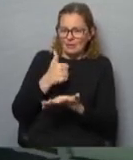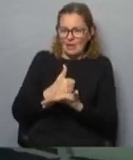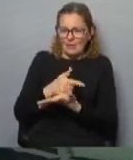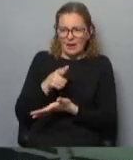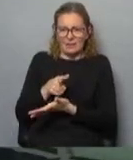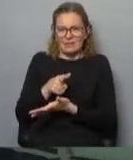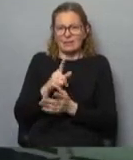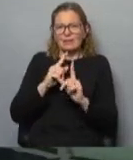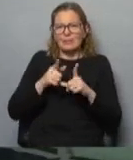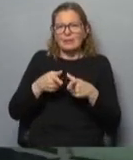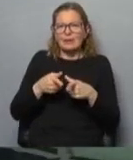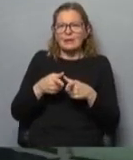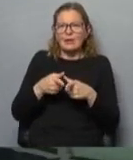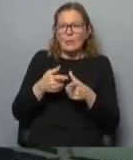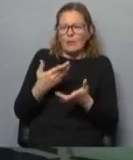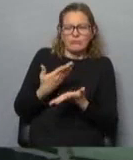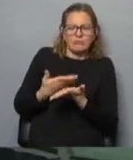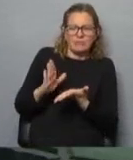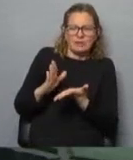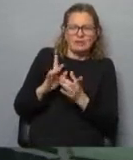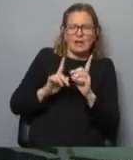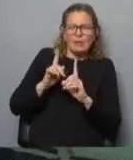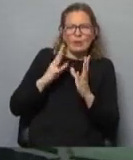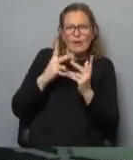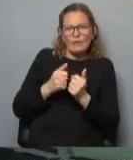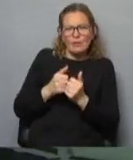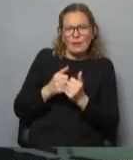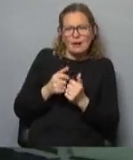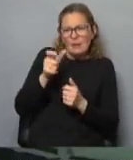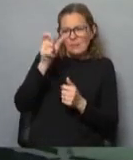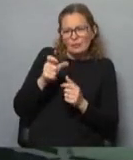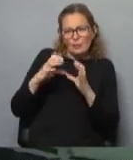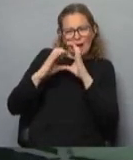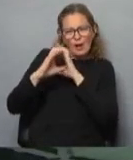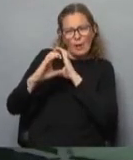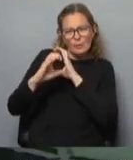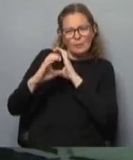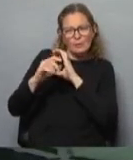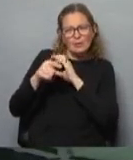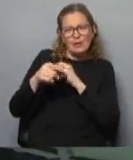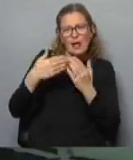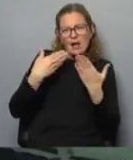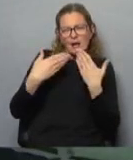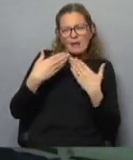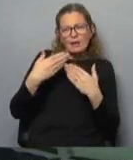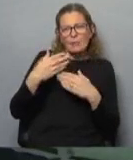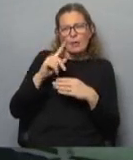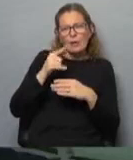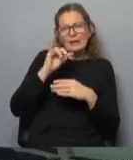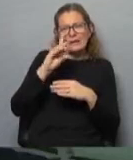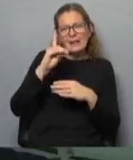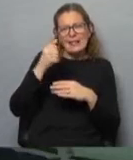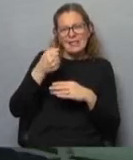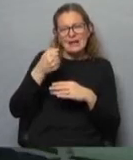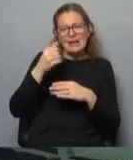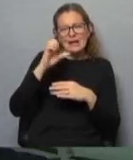la bueno la indiferencia de alguna manera de quienes estaban en el ómnibus nosotros hablamos con hill de hans que es integrante